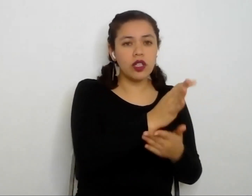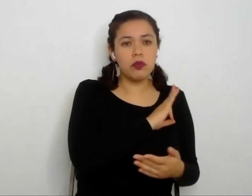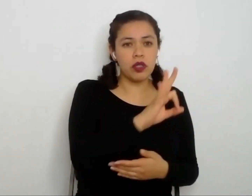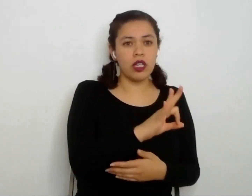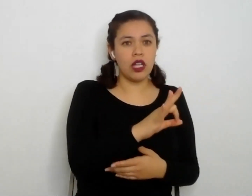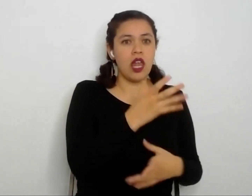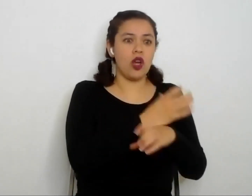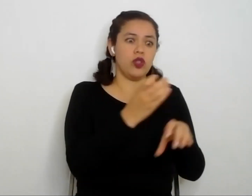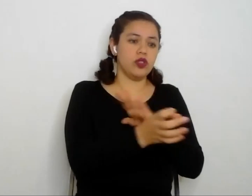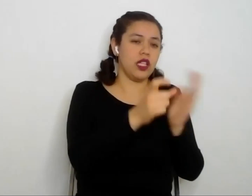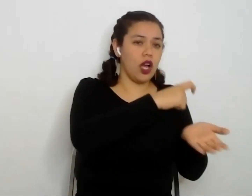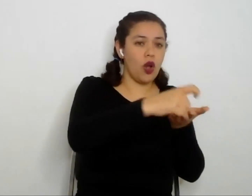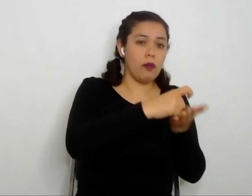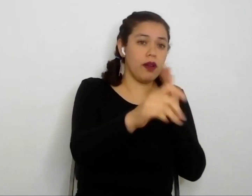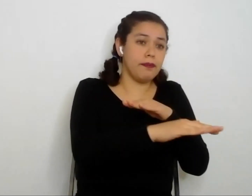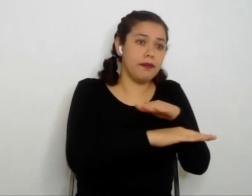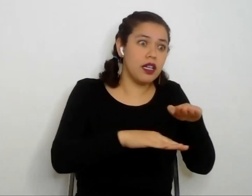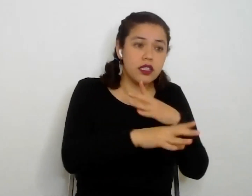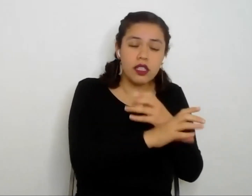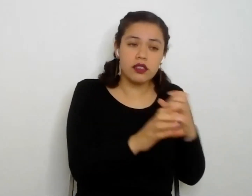canasta mínimamente básica.